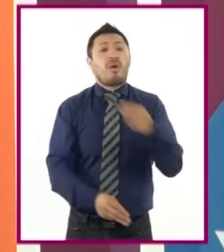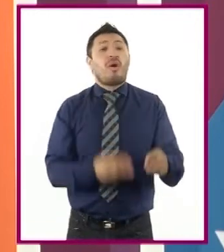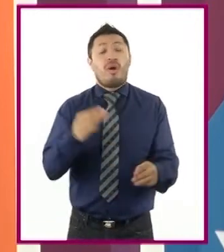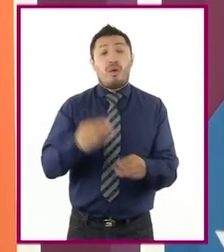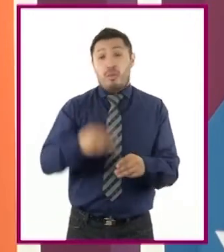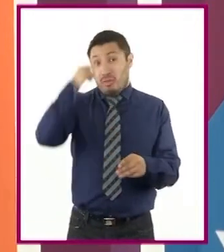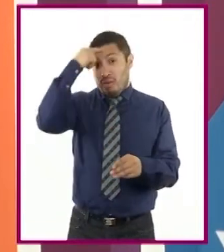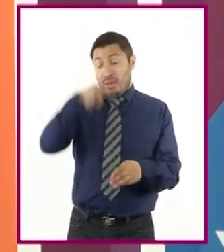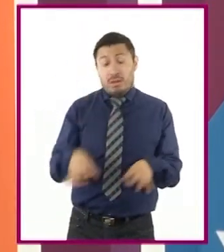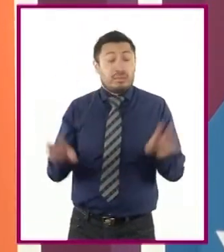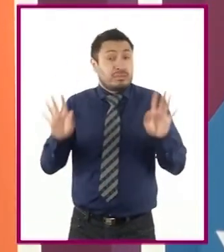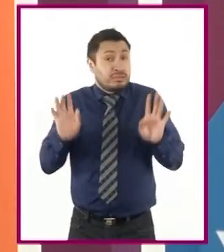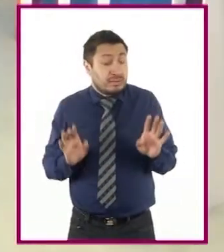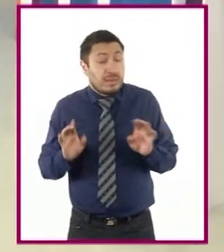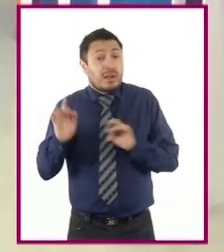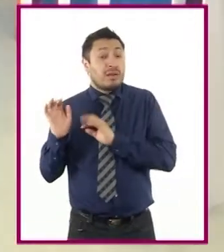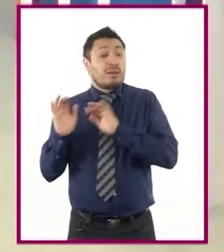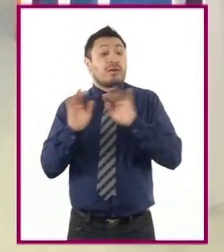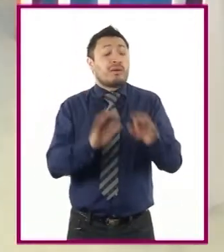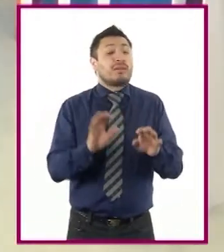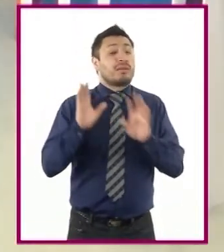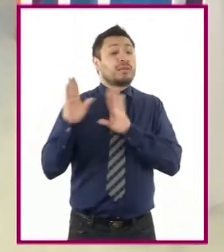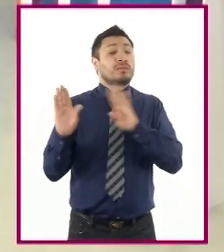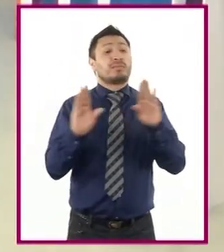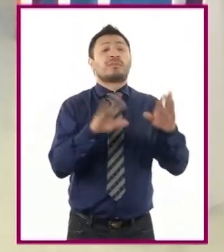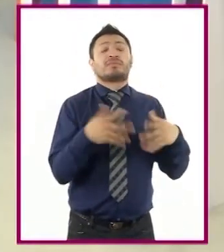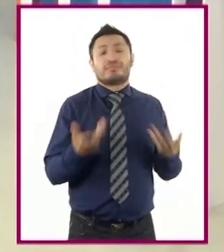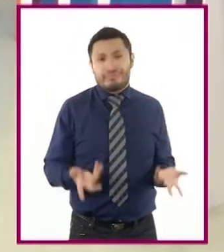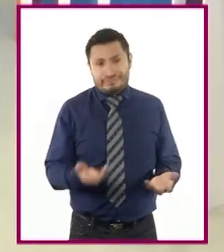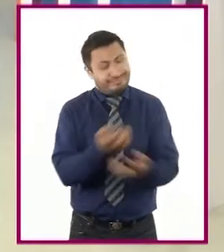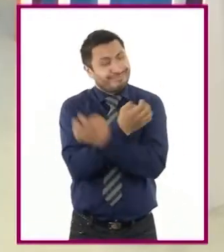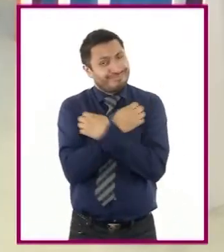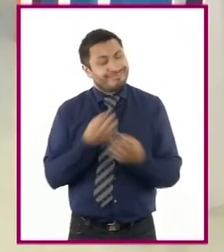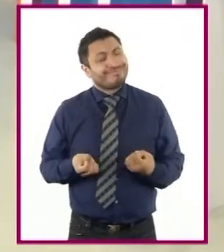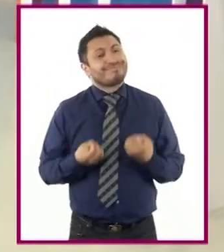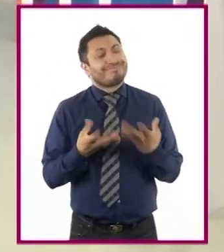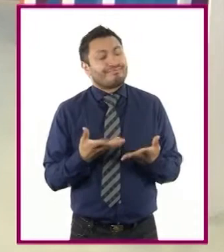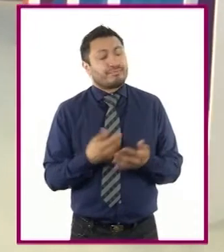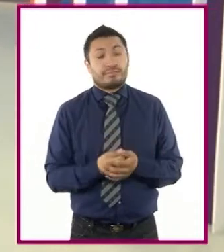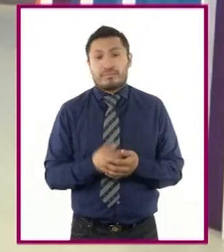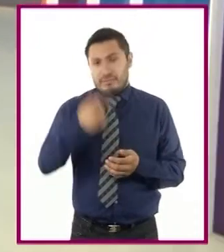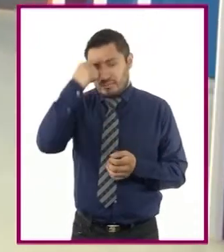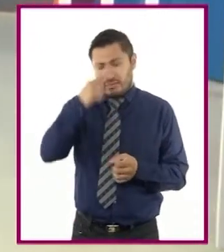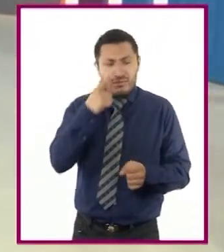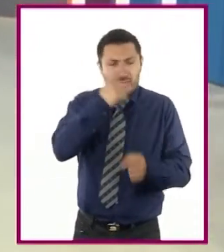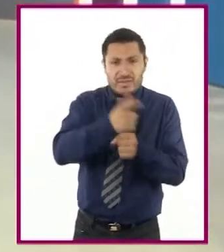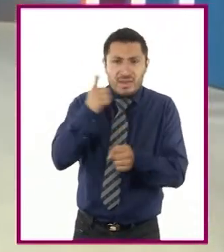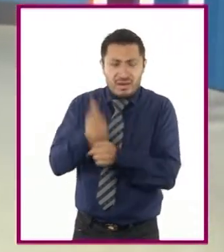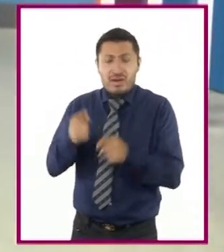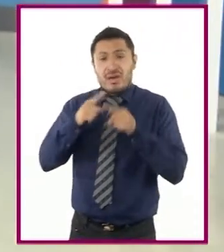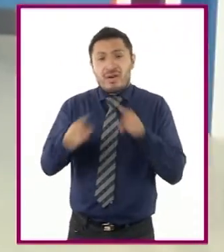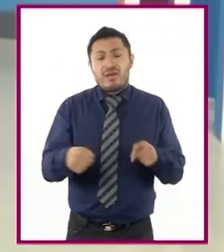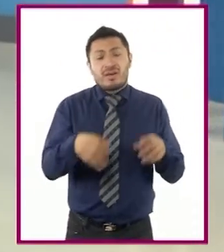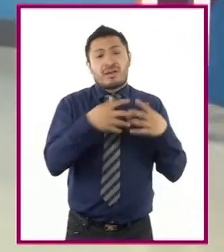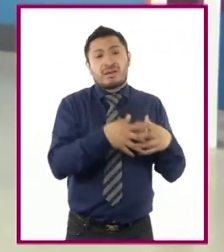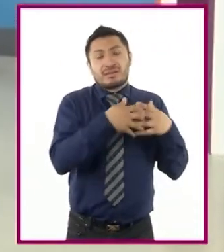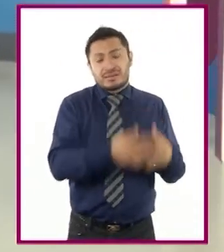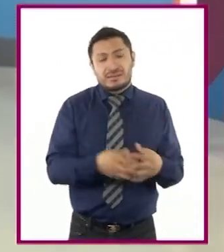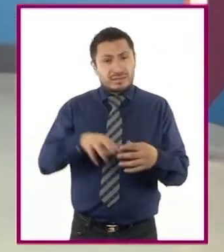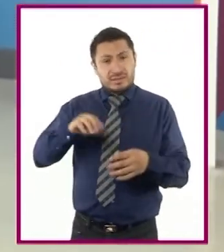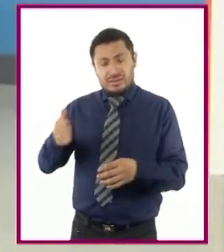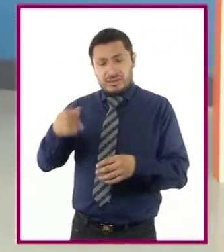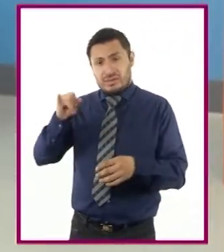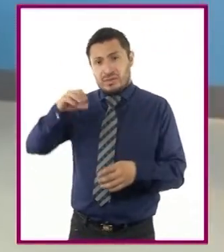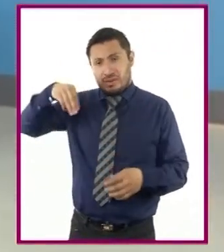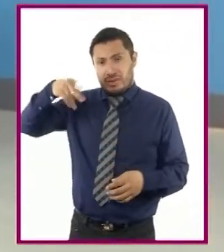para supuestamente civilizarlo. Para identificar la relación entre la industrialización y el imperialismo, presten atención